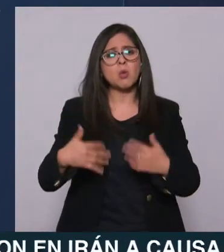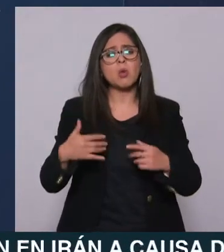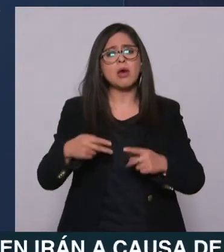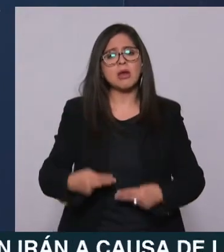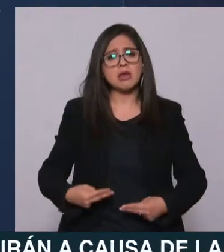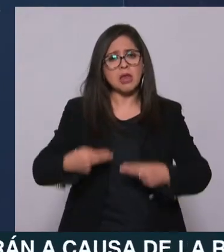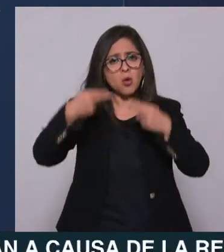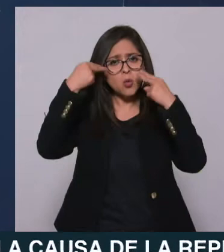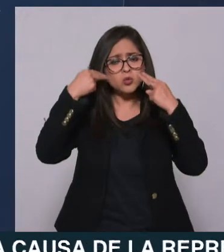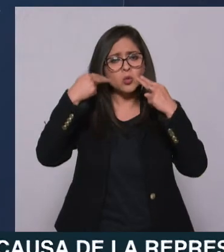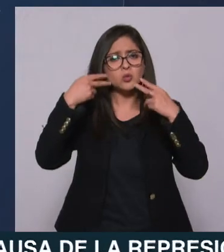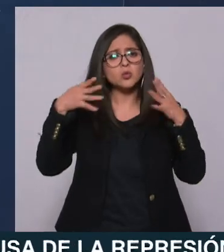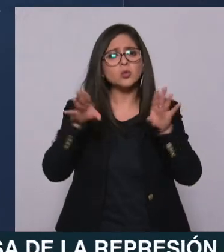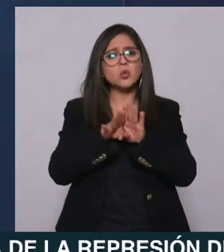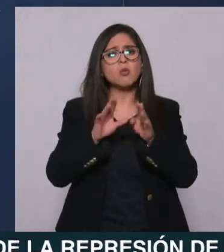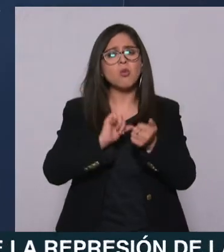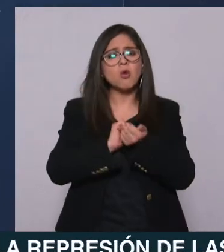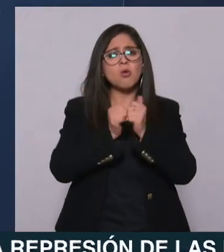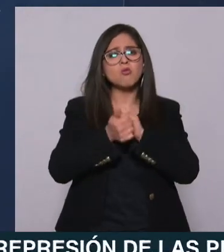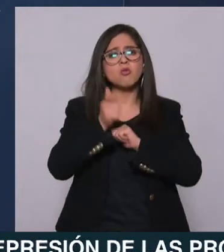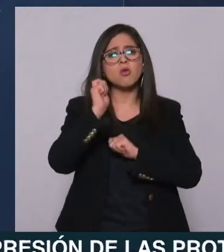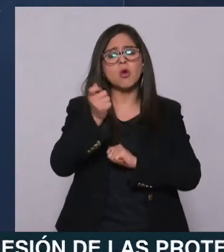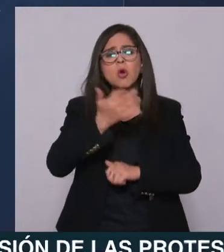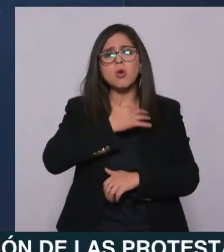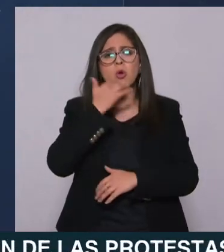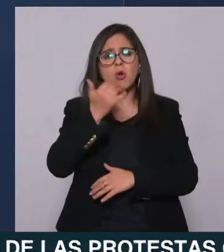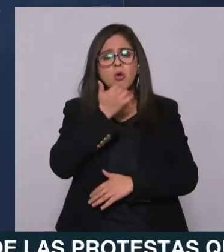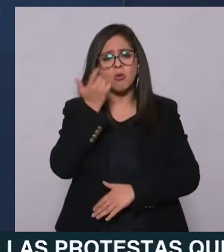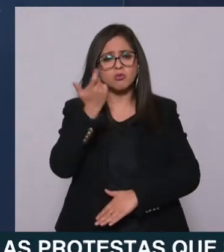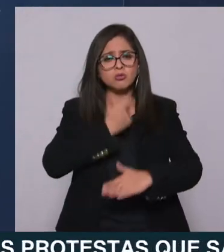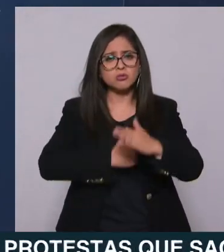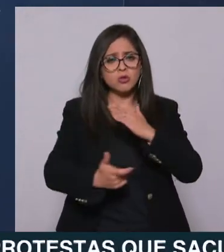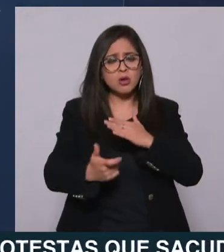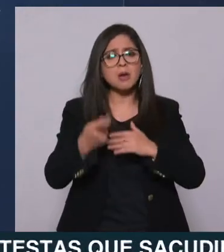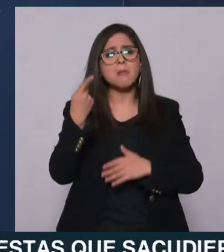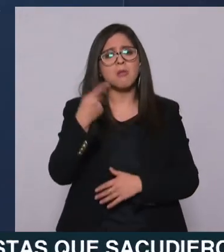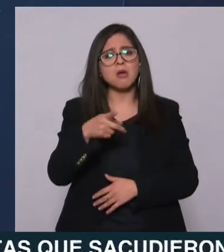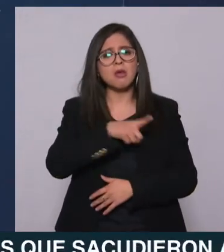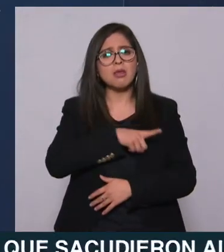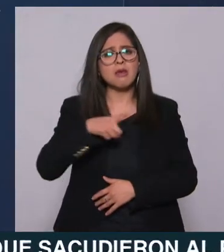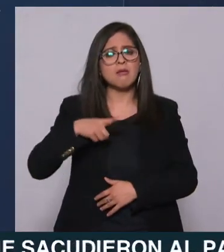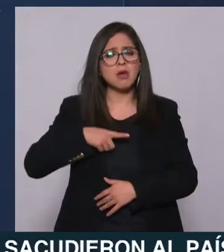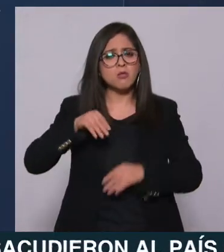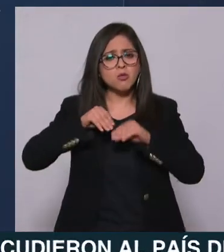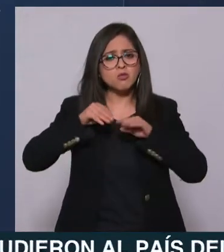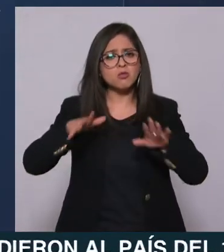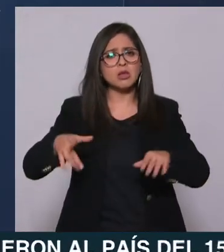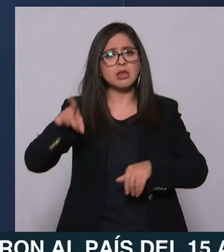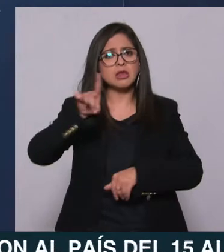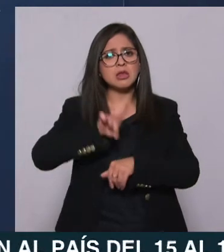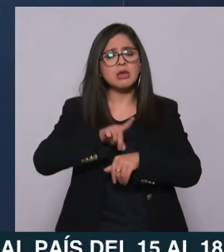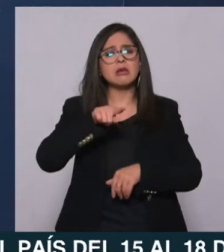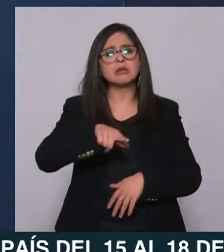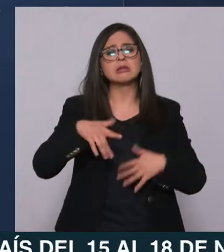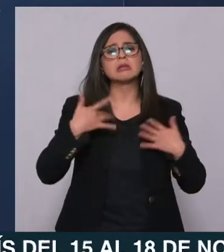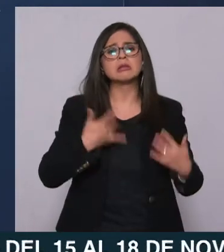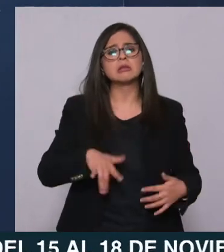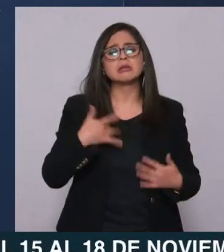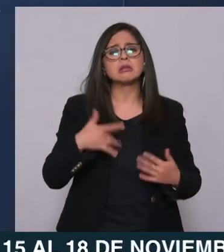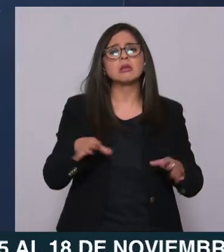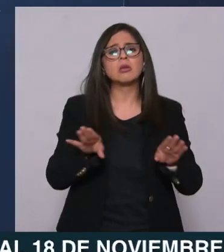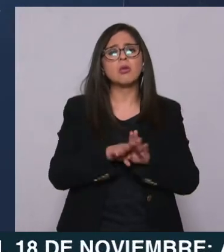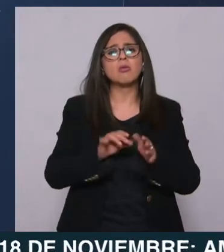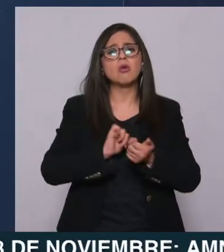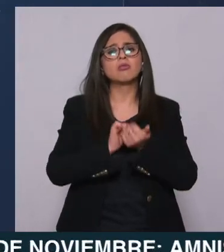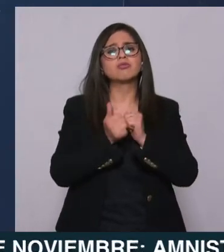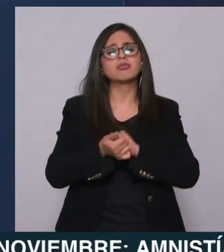los negocios frutos de la corrupción que se dieron, y también leámosla a partir del tremendo dolor humano que